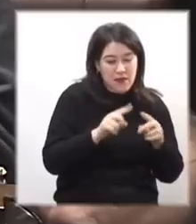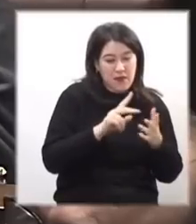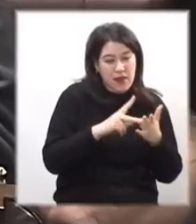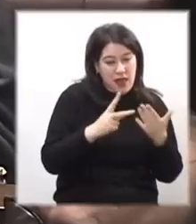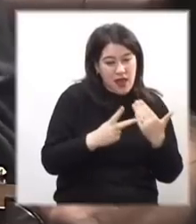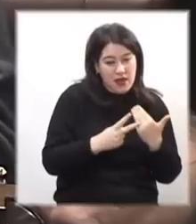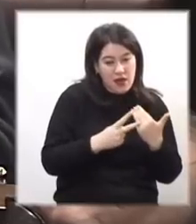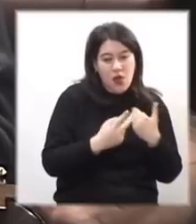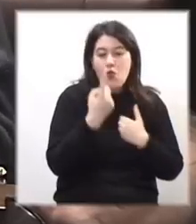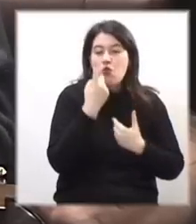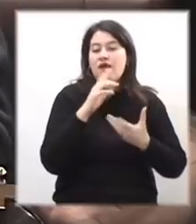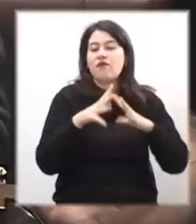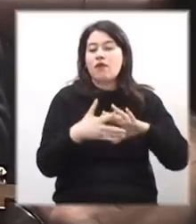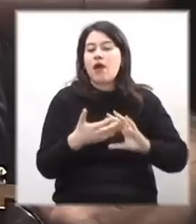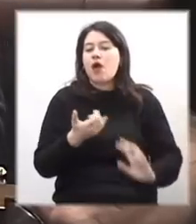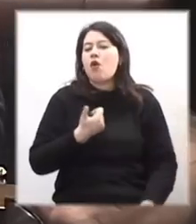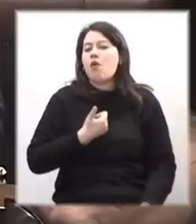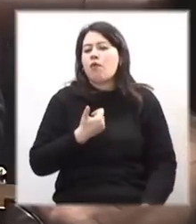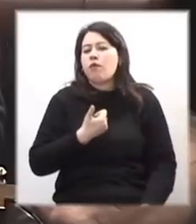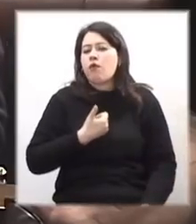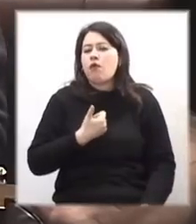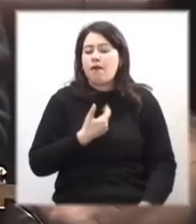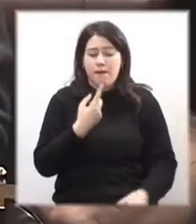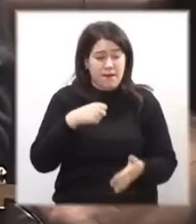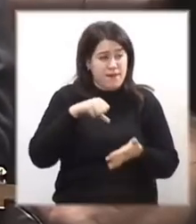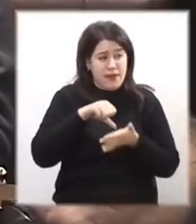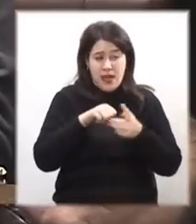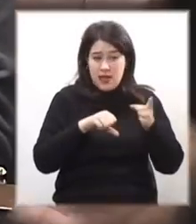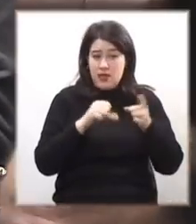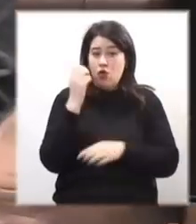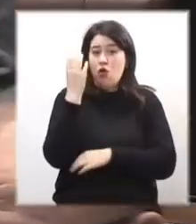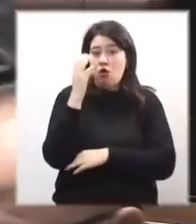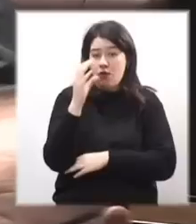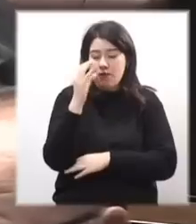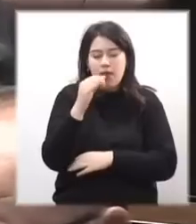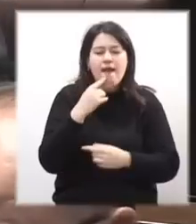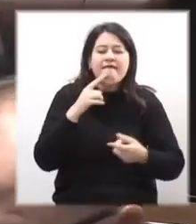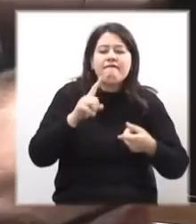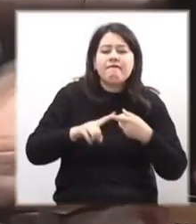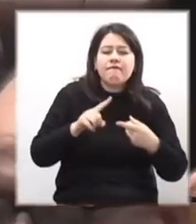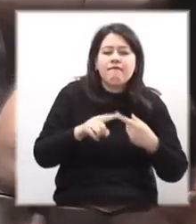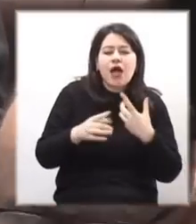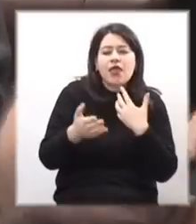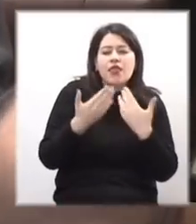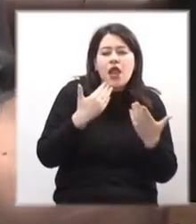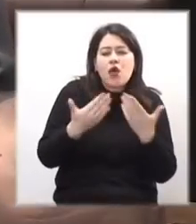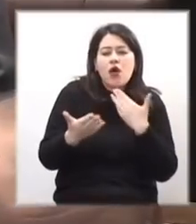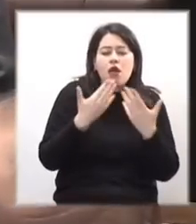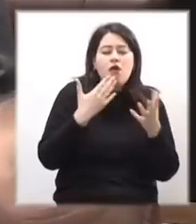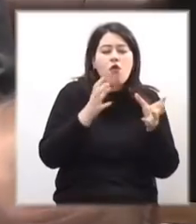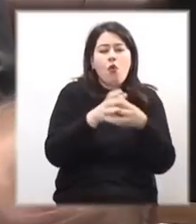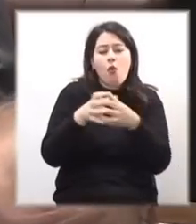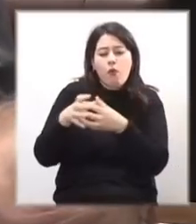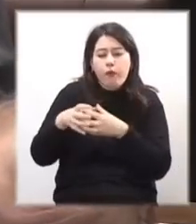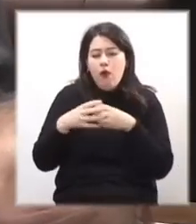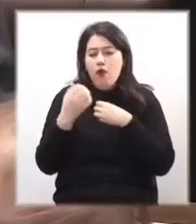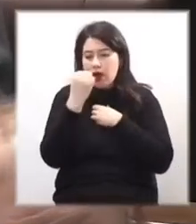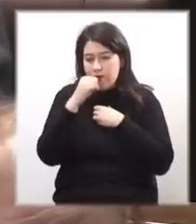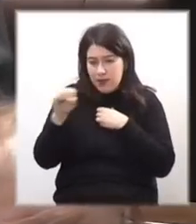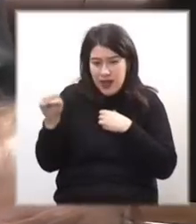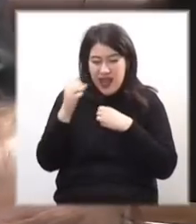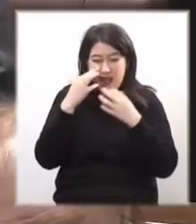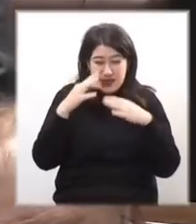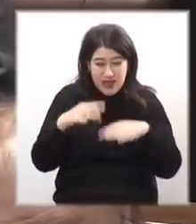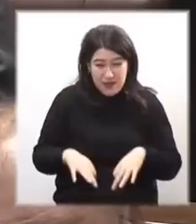que una de las medidas había sido en ese país pactar y dialogar con los grupos criminales y particularmente